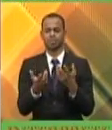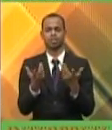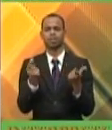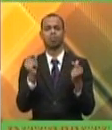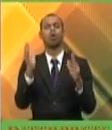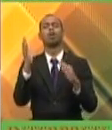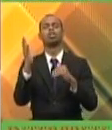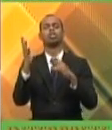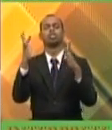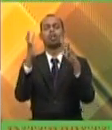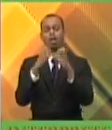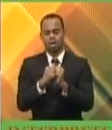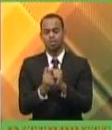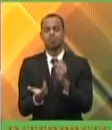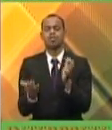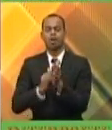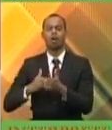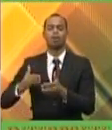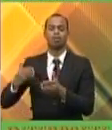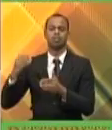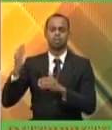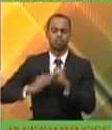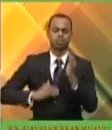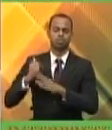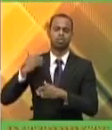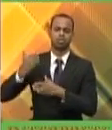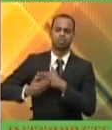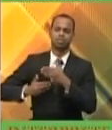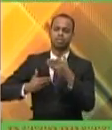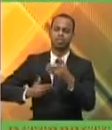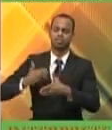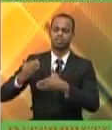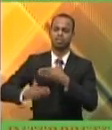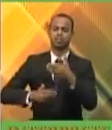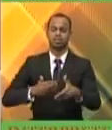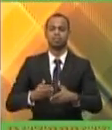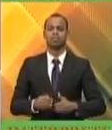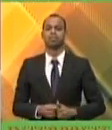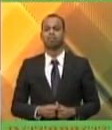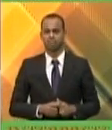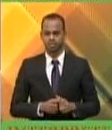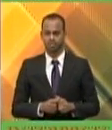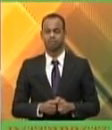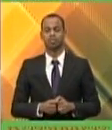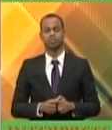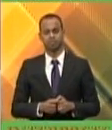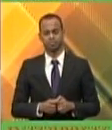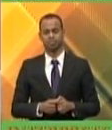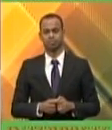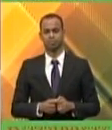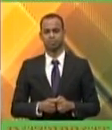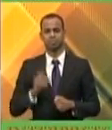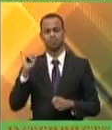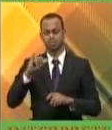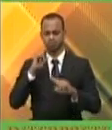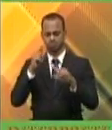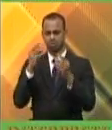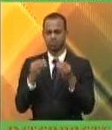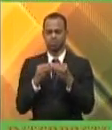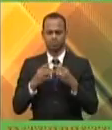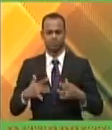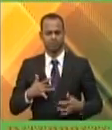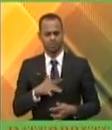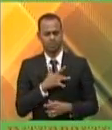porque son conceptos construidos entonces los podemos desconstruir y volver a construirlos como es con una mirada más